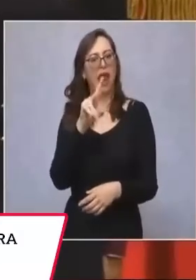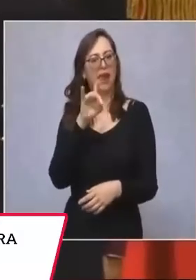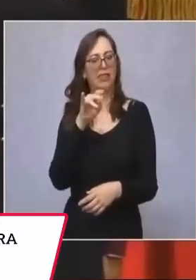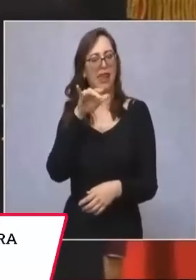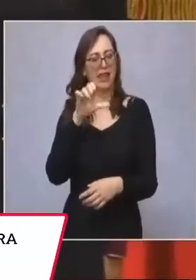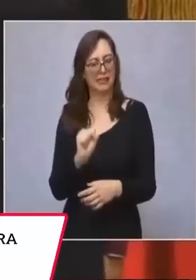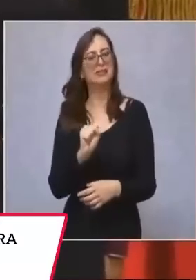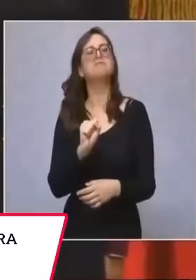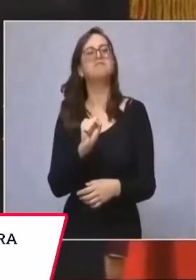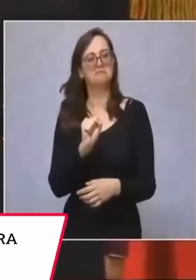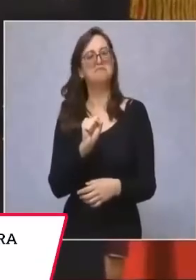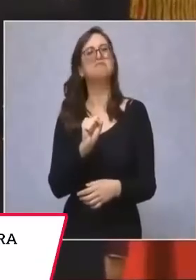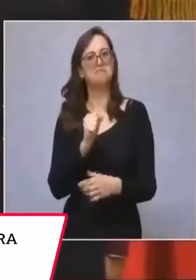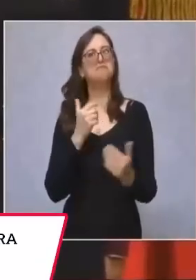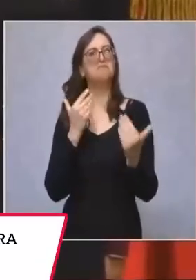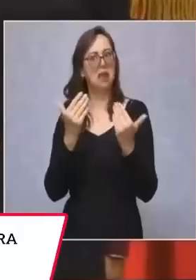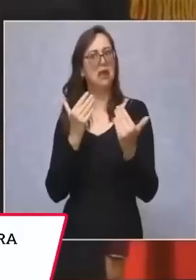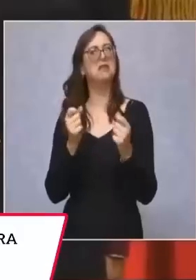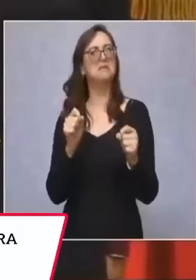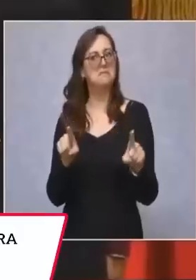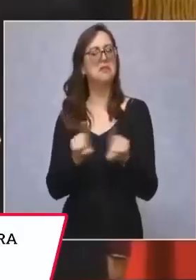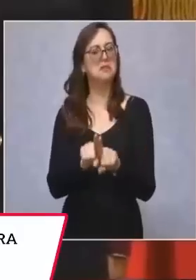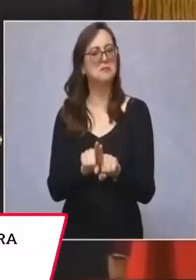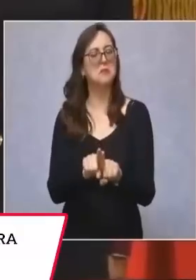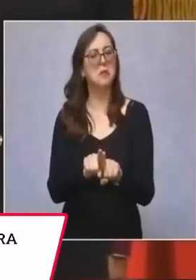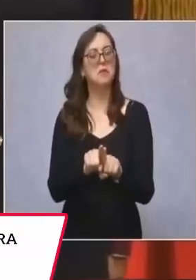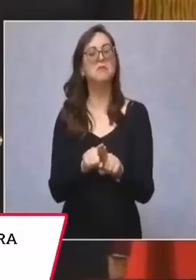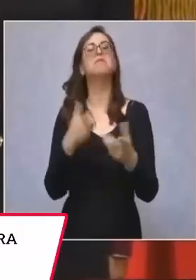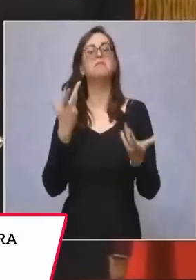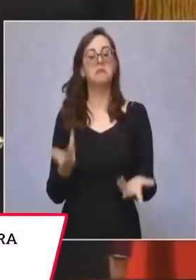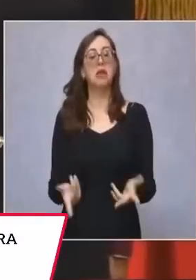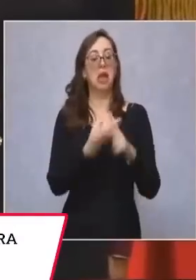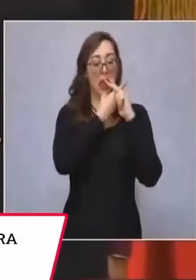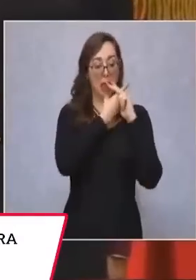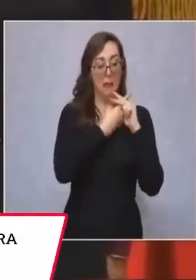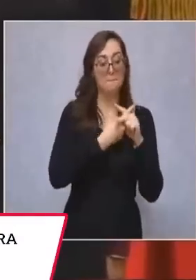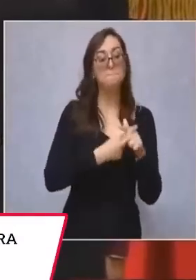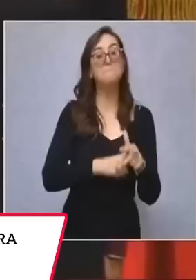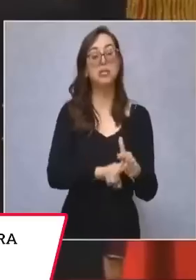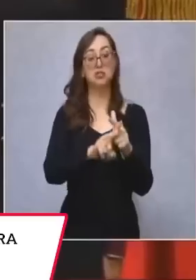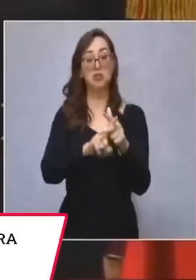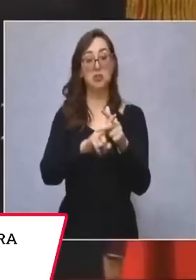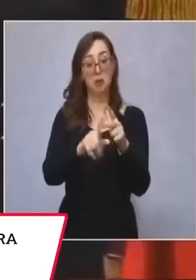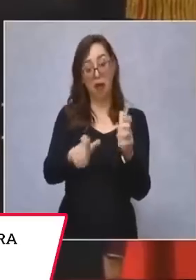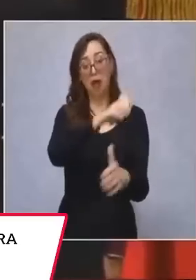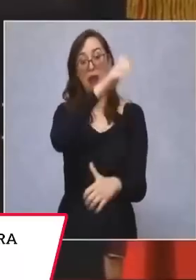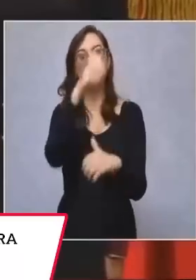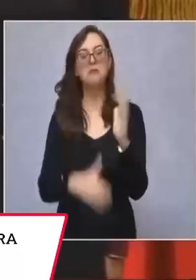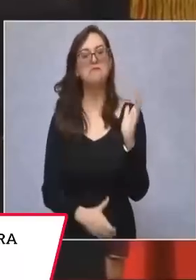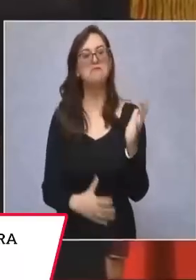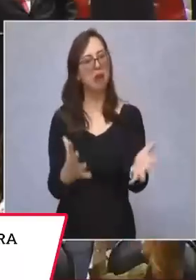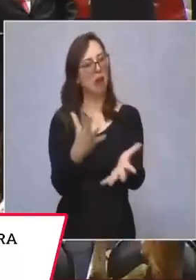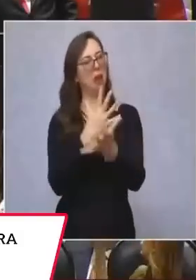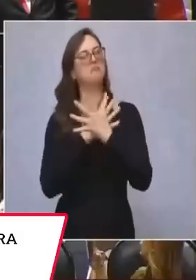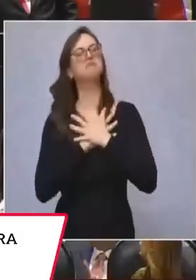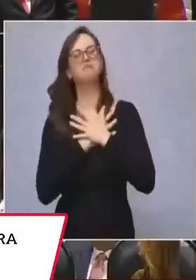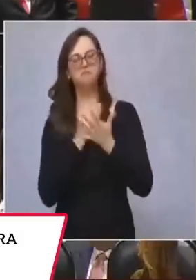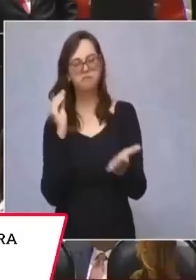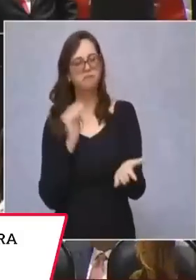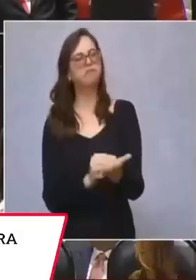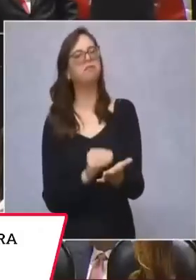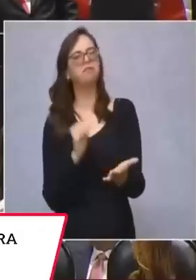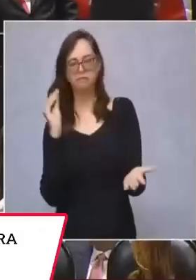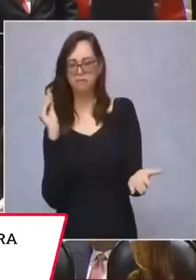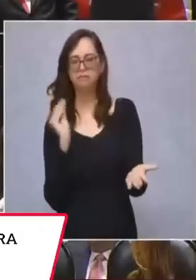Poder Legislativo. En fin, son cambios que vendrán y que se verán fortalecidos para el bienestar de la población, Nancy. Así es, y